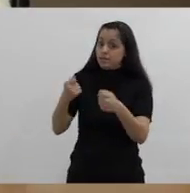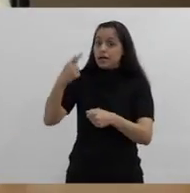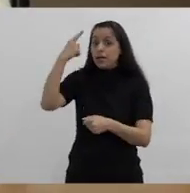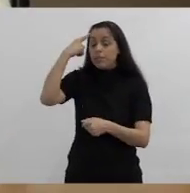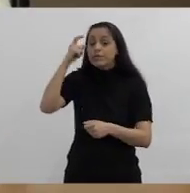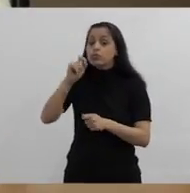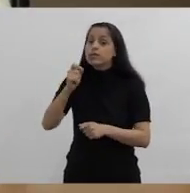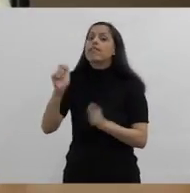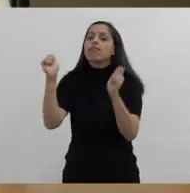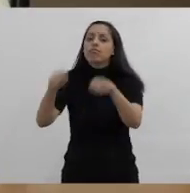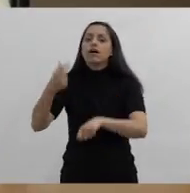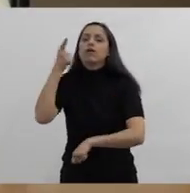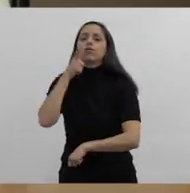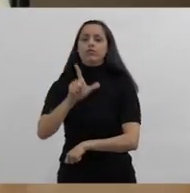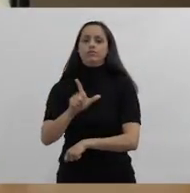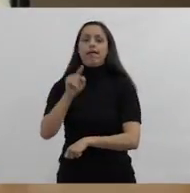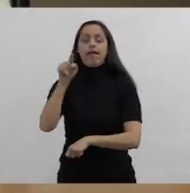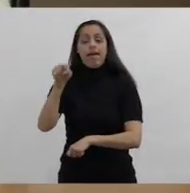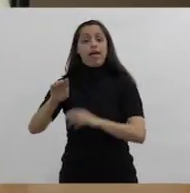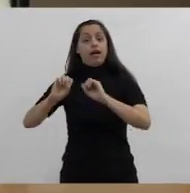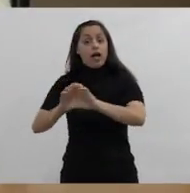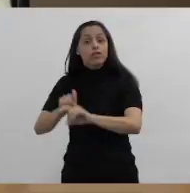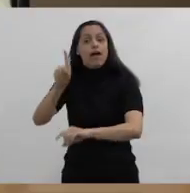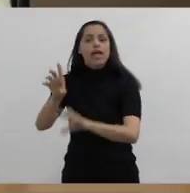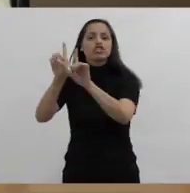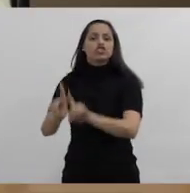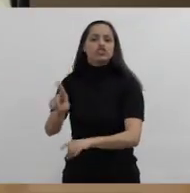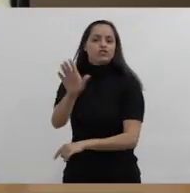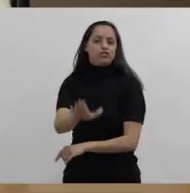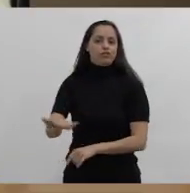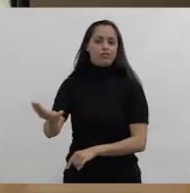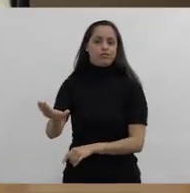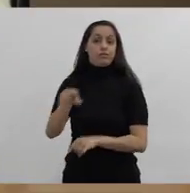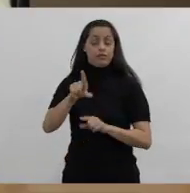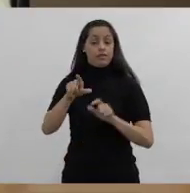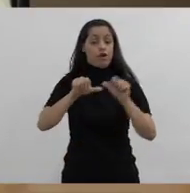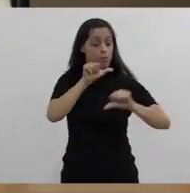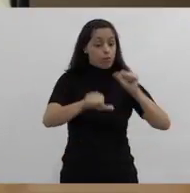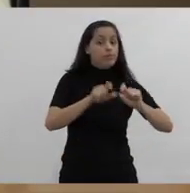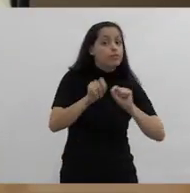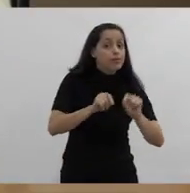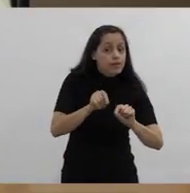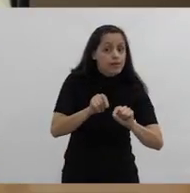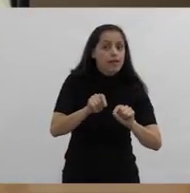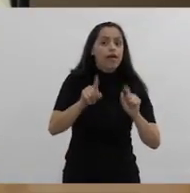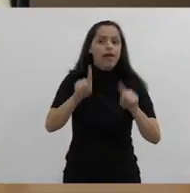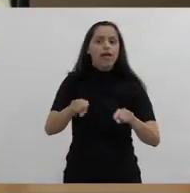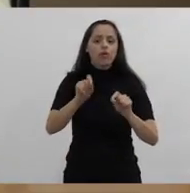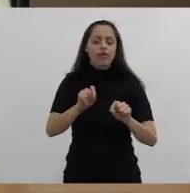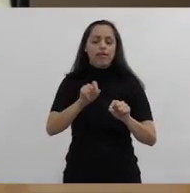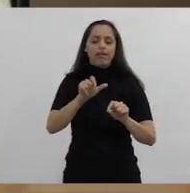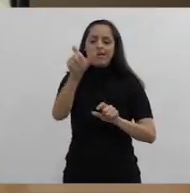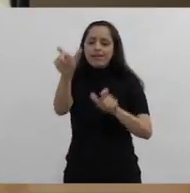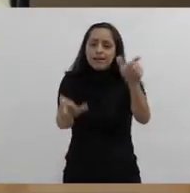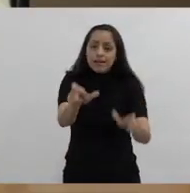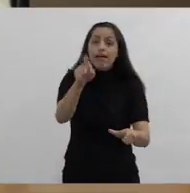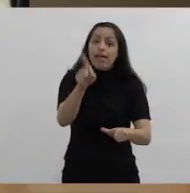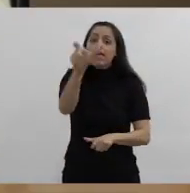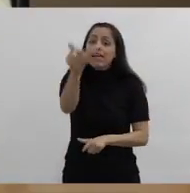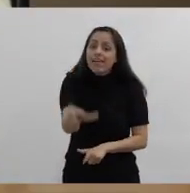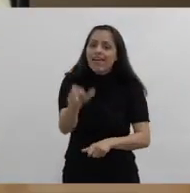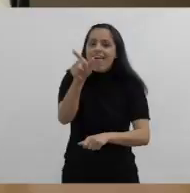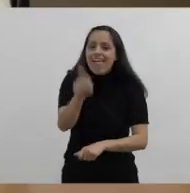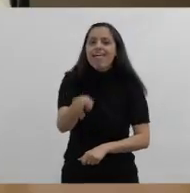conseguir y en lo que el chico tiene. La educación es un derecho y esto hay que usarlo, que lo que cambia acá es el sujeto de